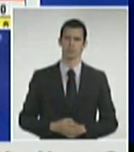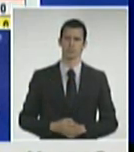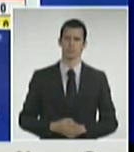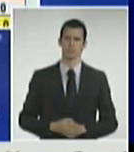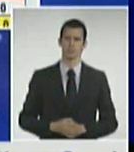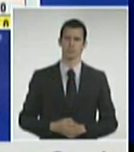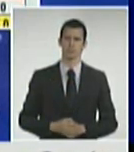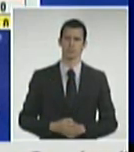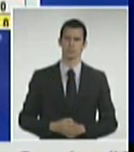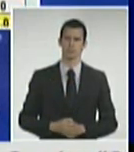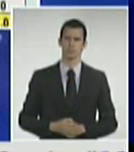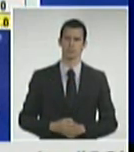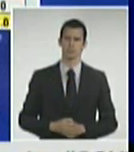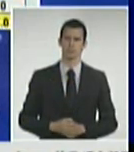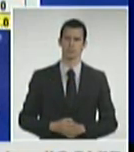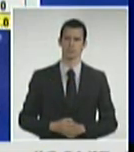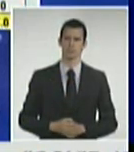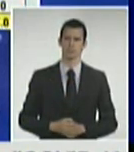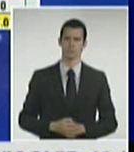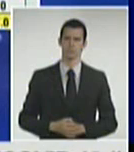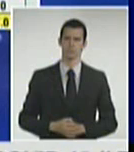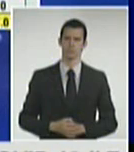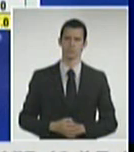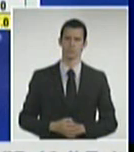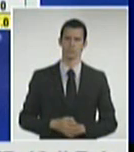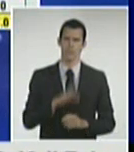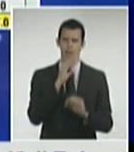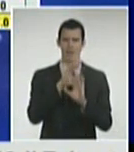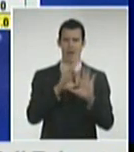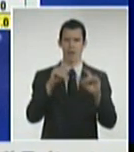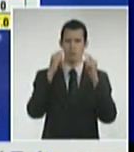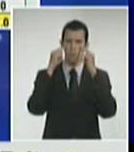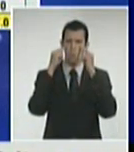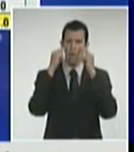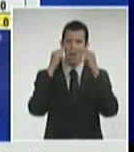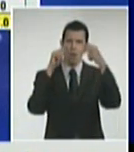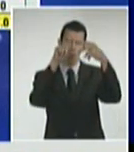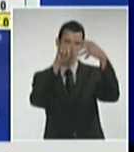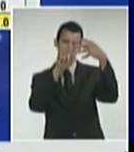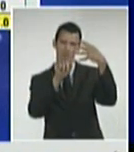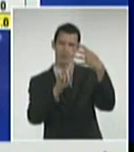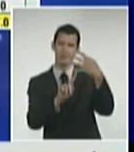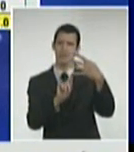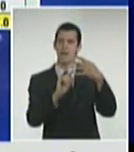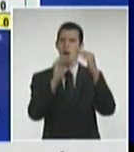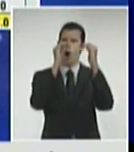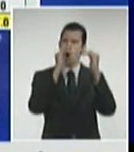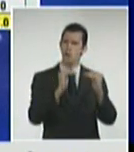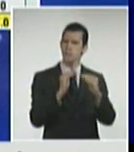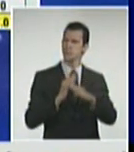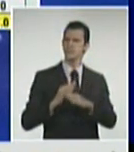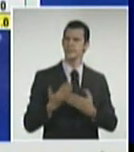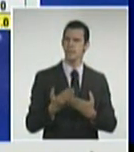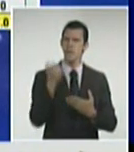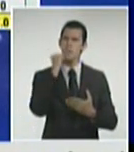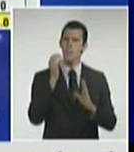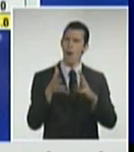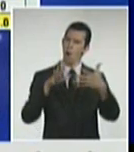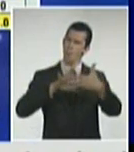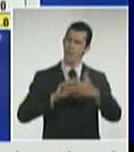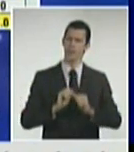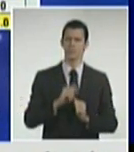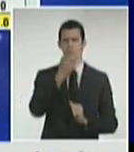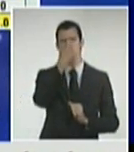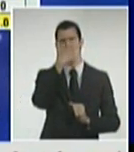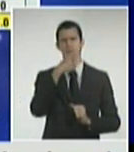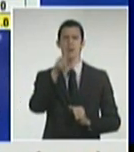el orden de la complejidad en la transmisión. Ciego de Ávila con 1.218, Cienfuegos con